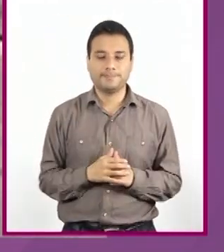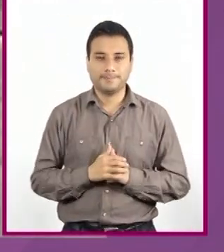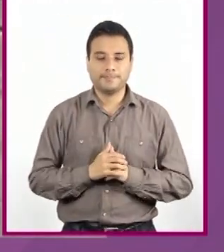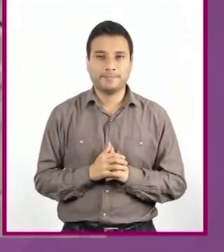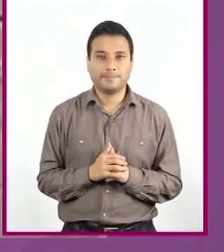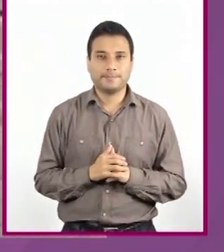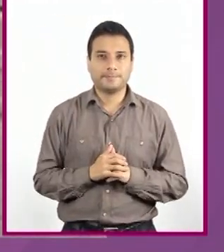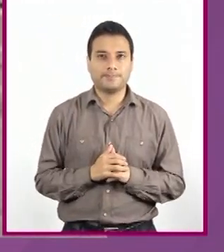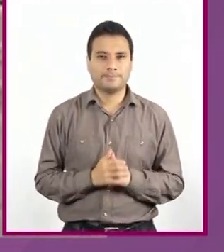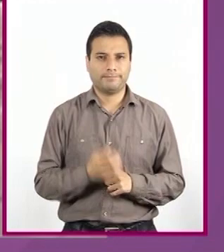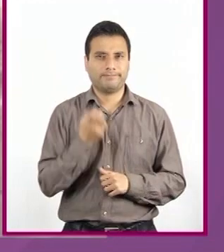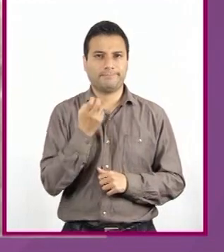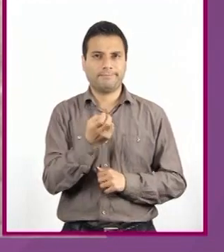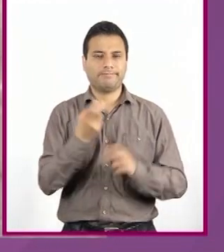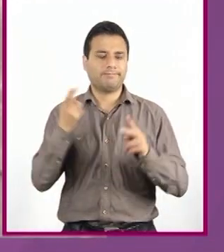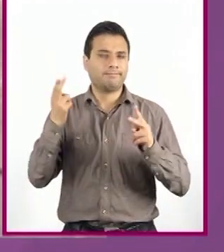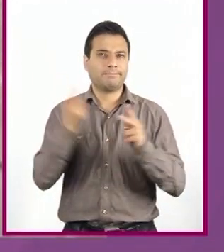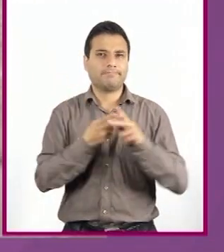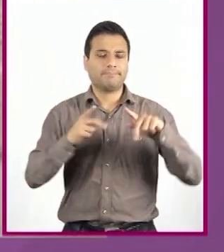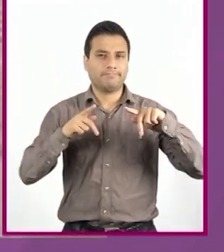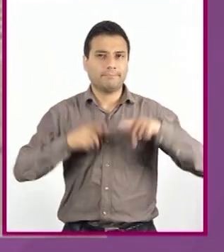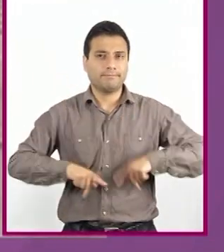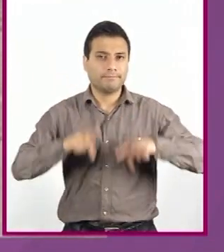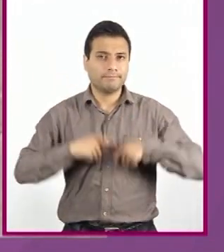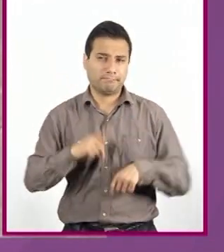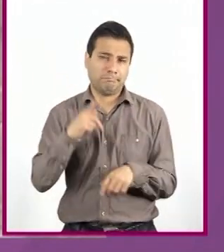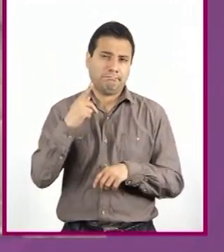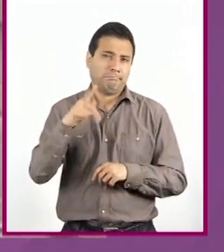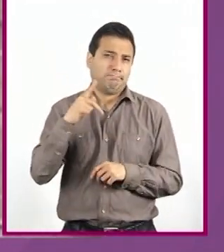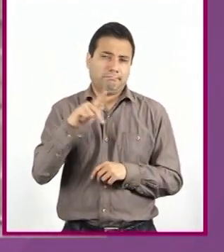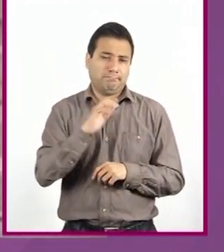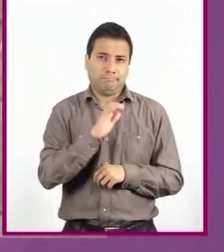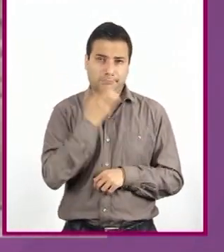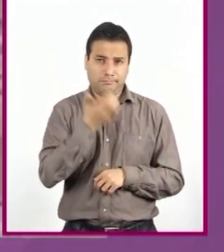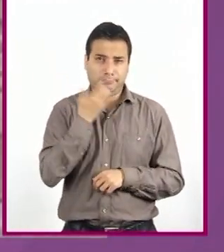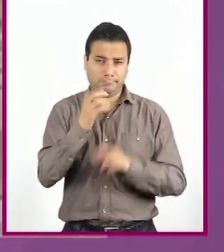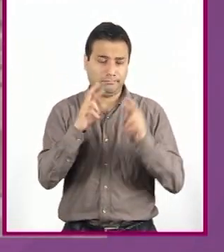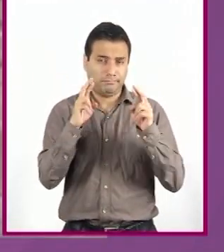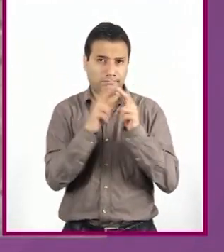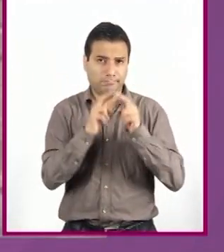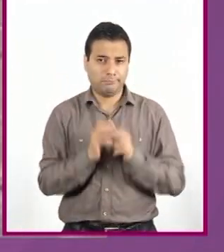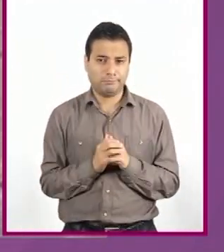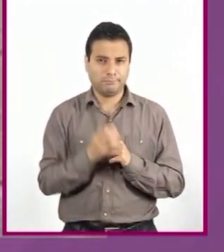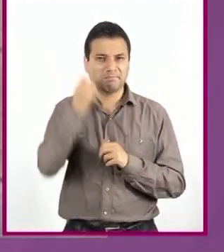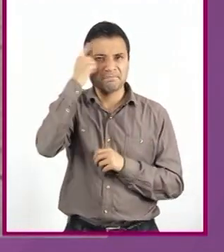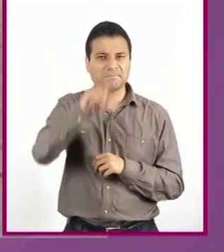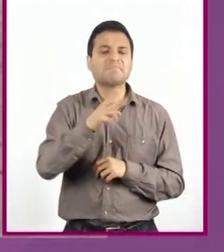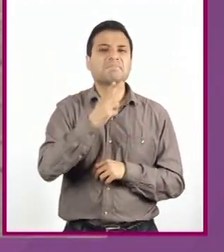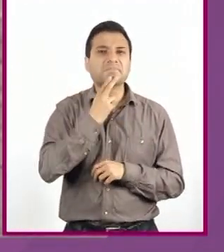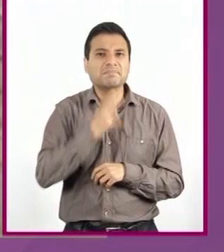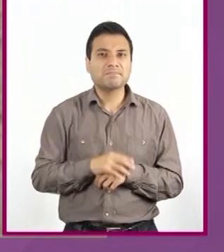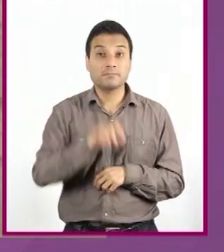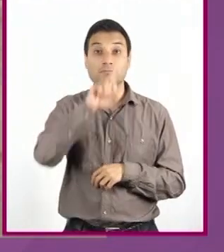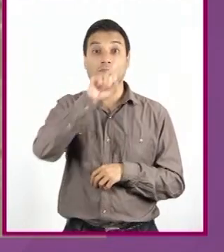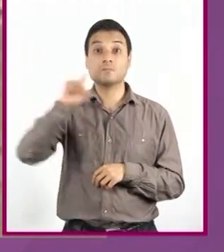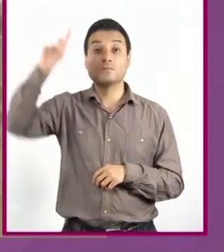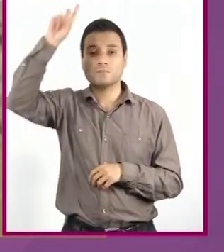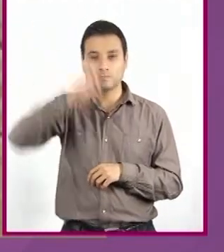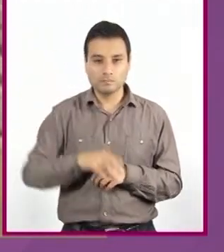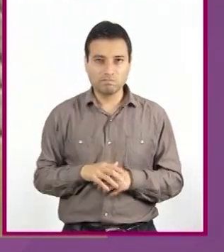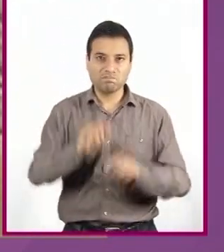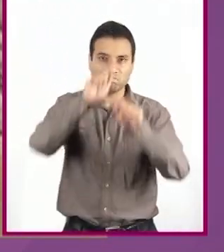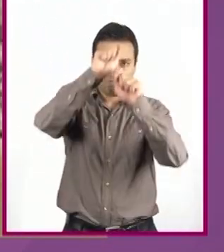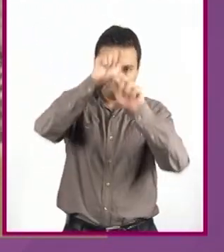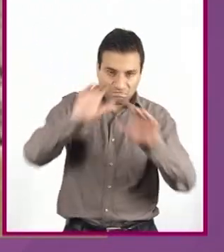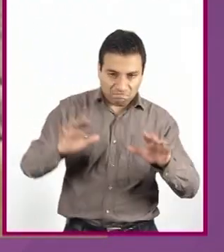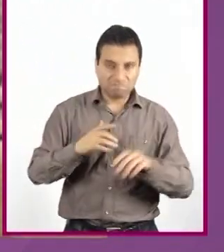Y es que los sacrificios humanos eran un rito propiciatorio. Se efectuaban para obtener de los dioses el bienestar y la